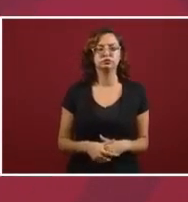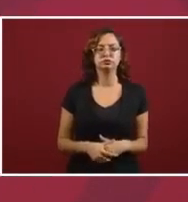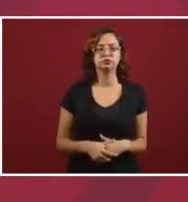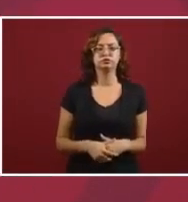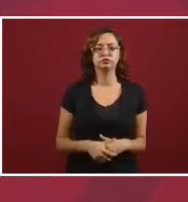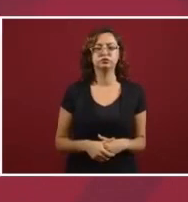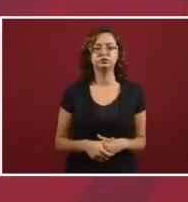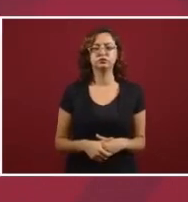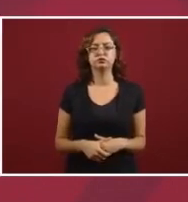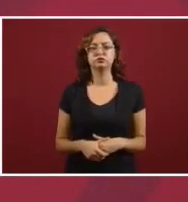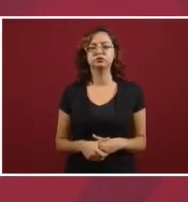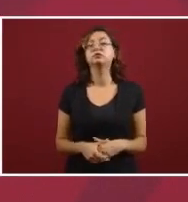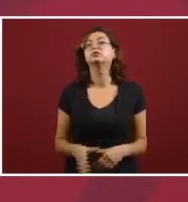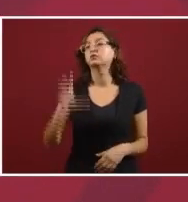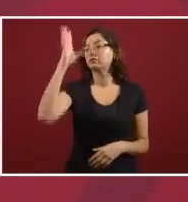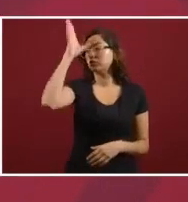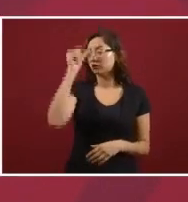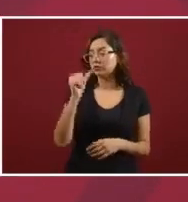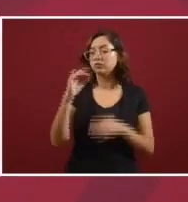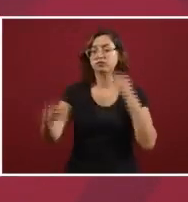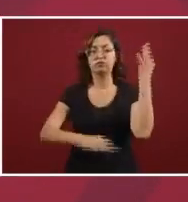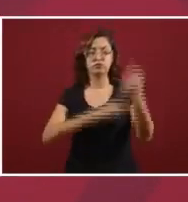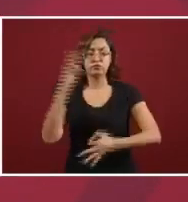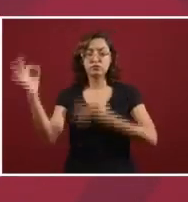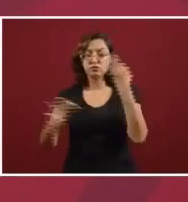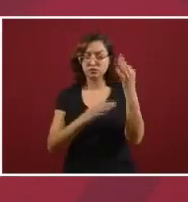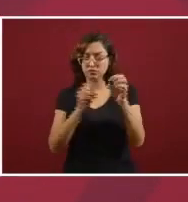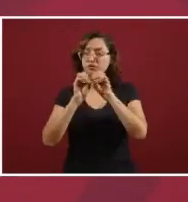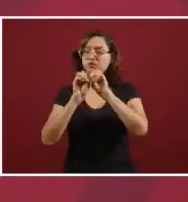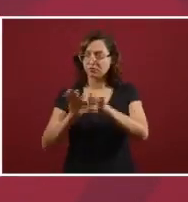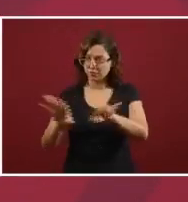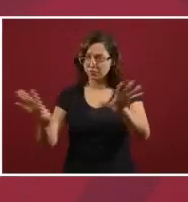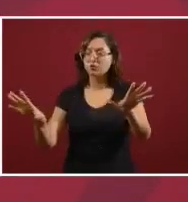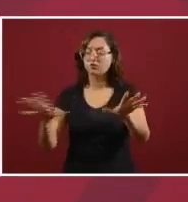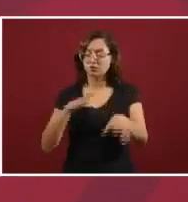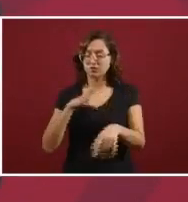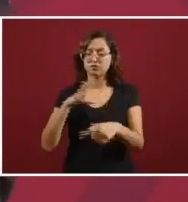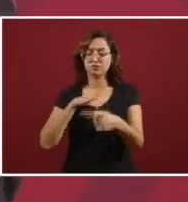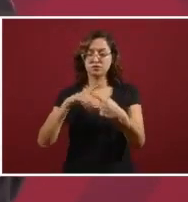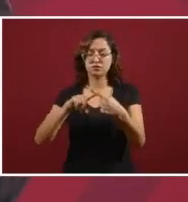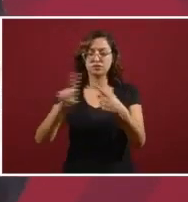por los convenios de publicidad que se tienen, como